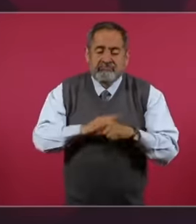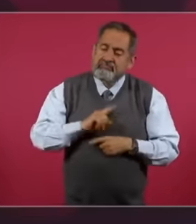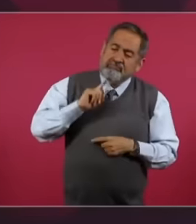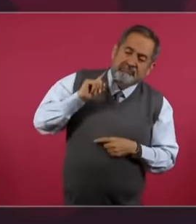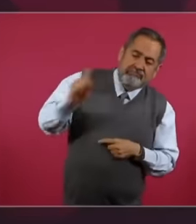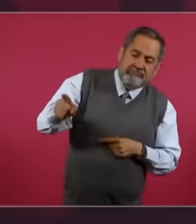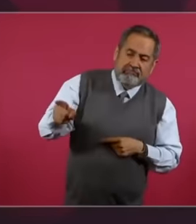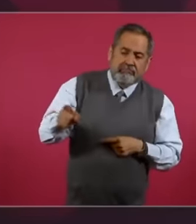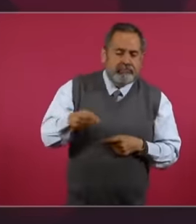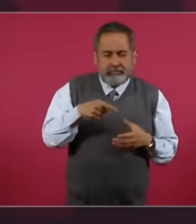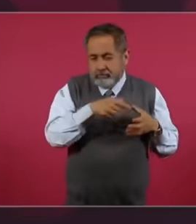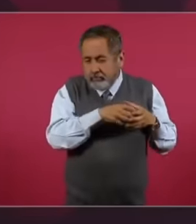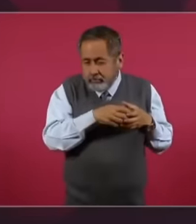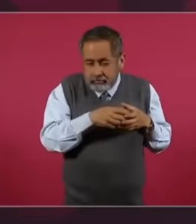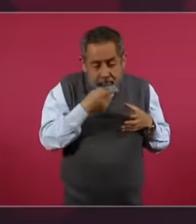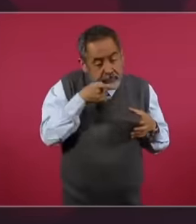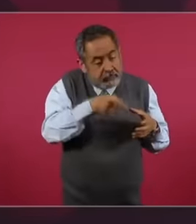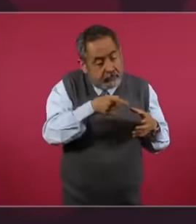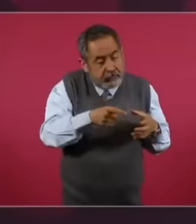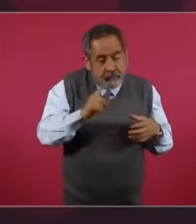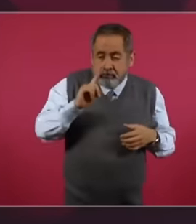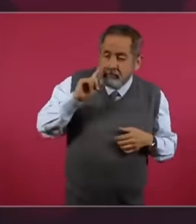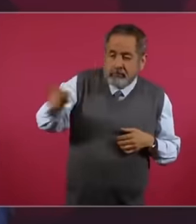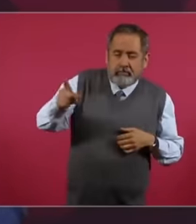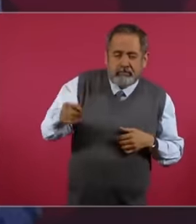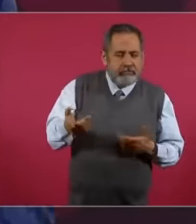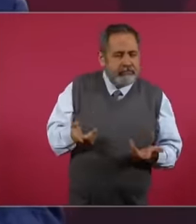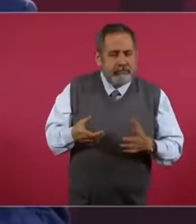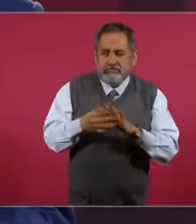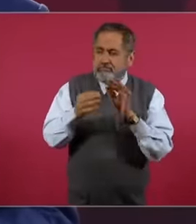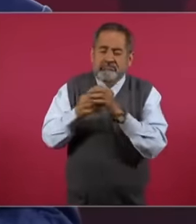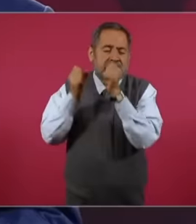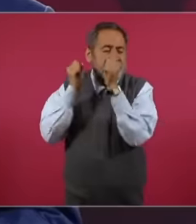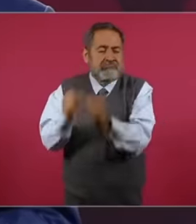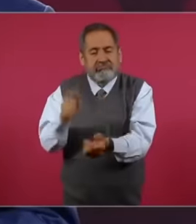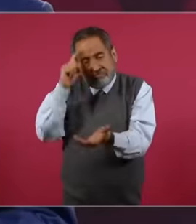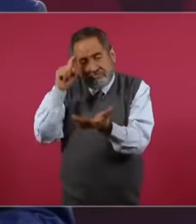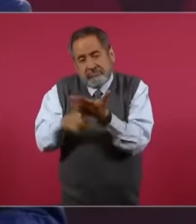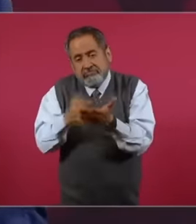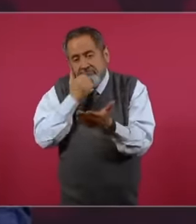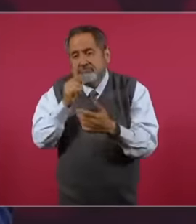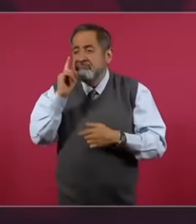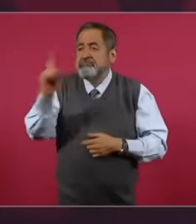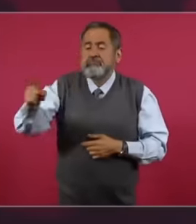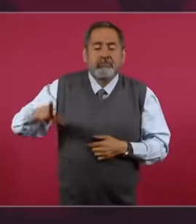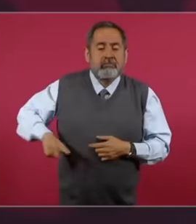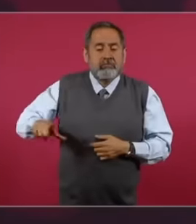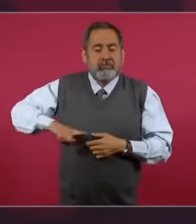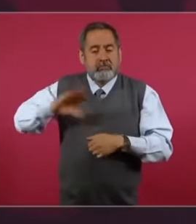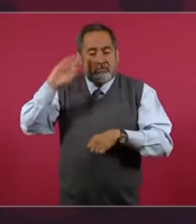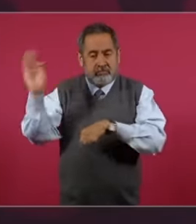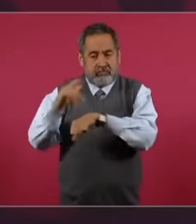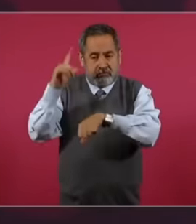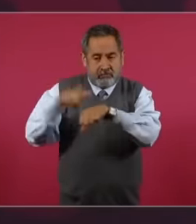lo más creíble, factible, el gobierno federal